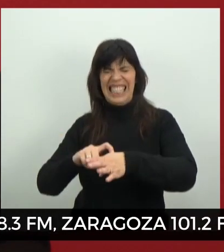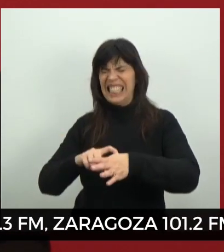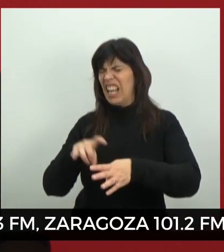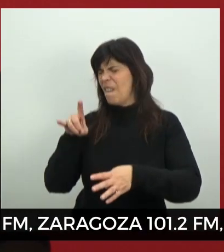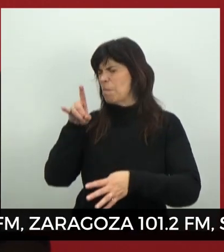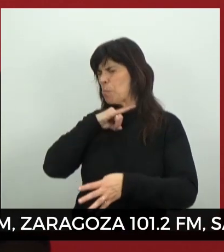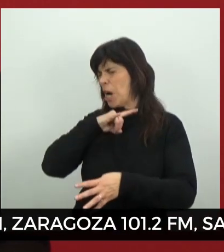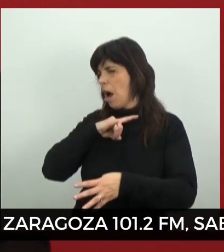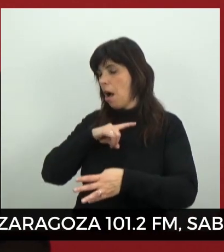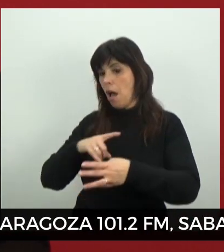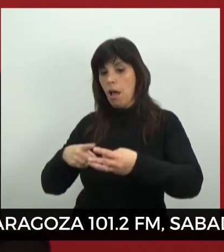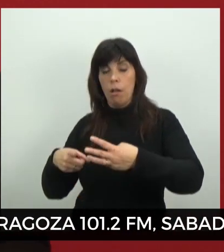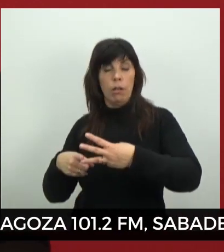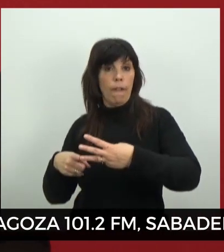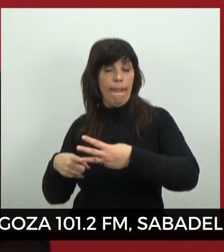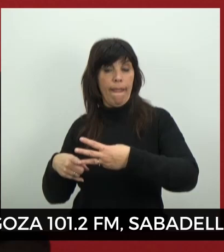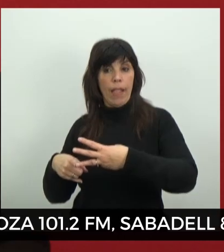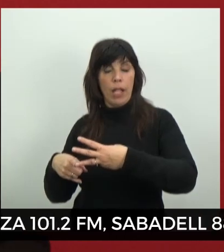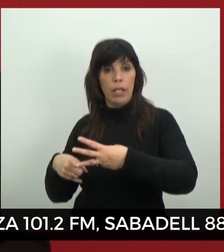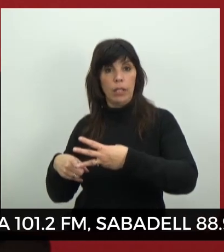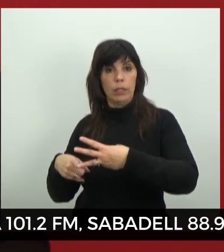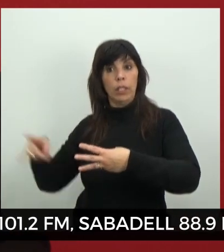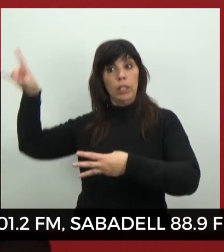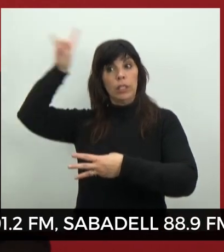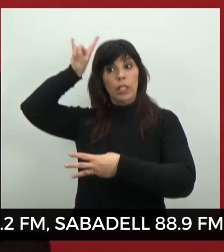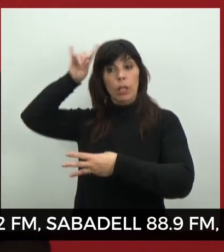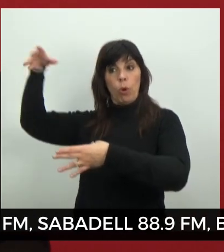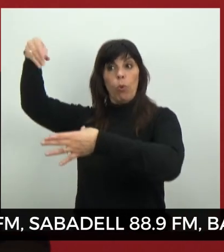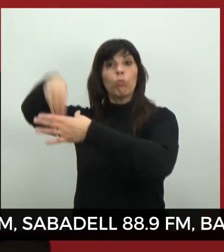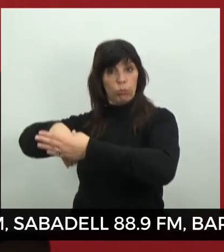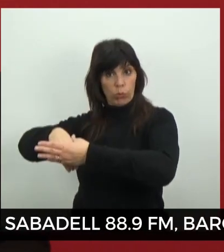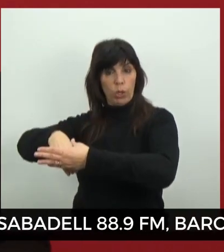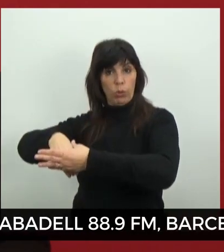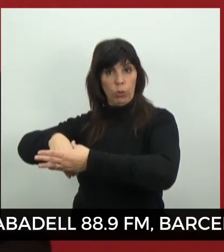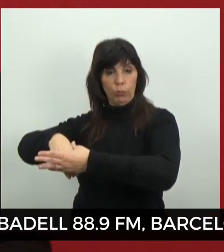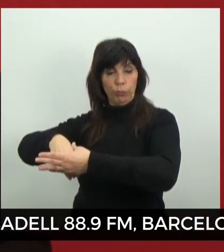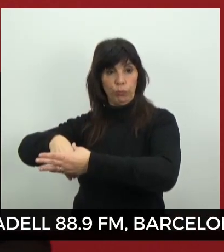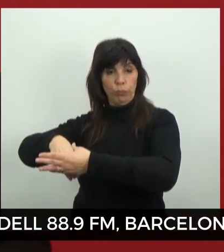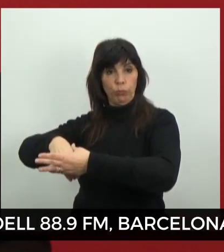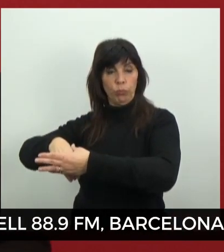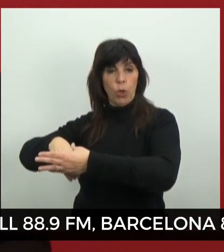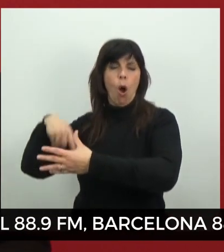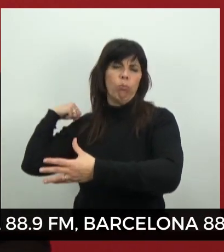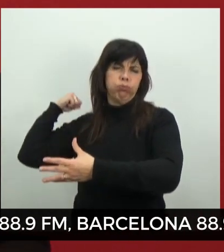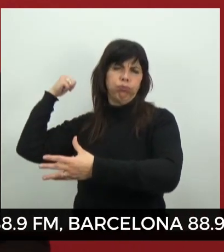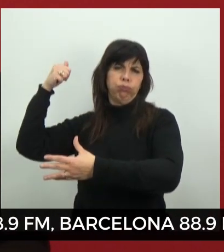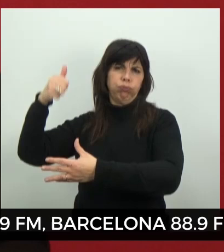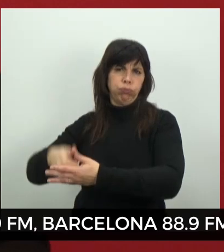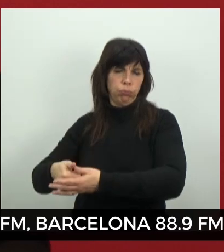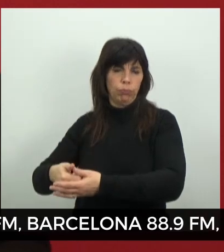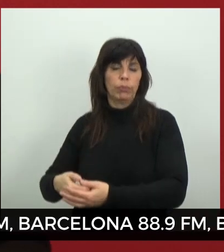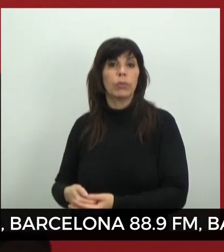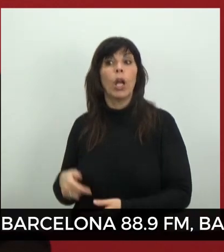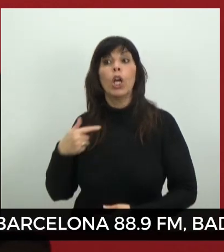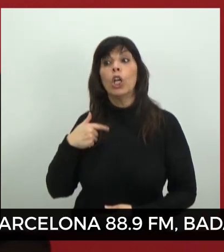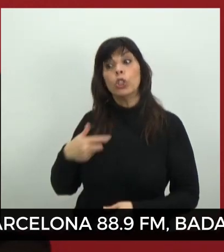carácter y son endemoniados desde muchos años. ¿Pude yo